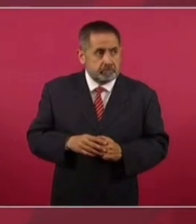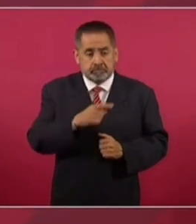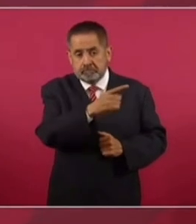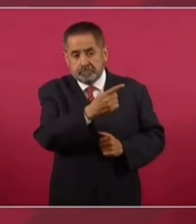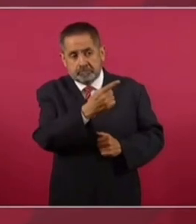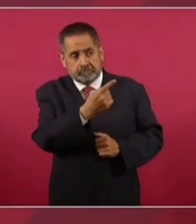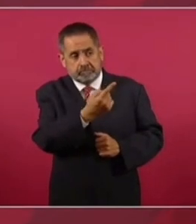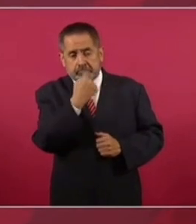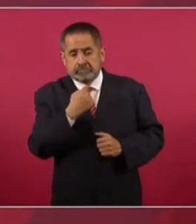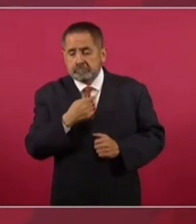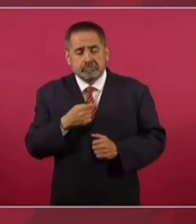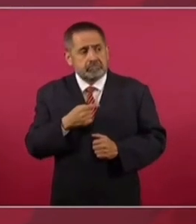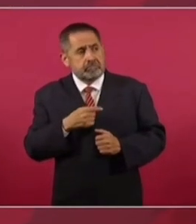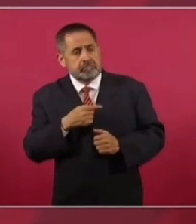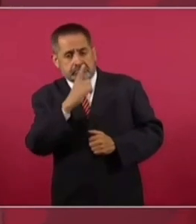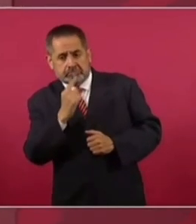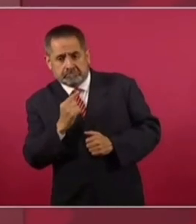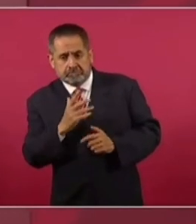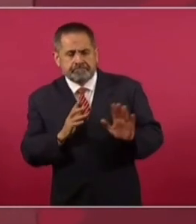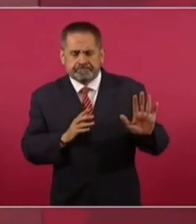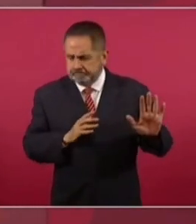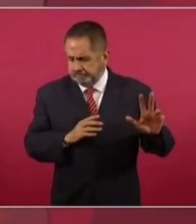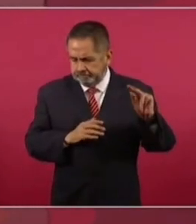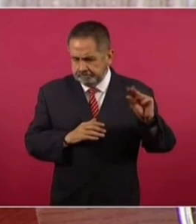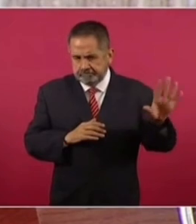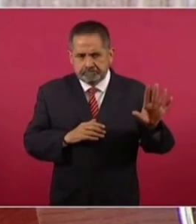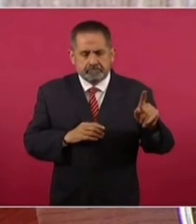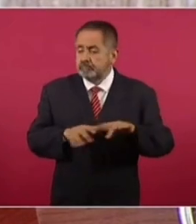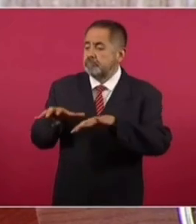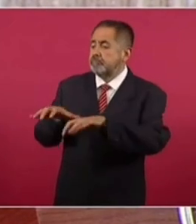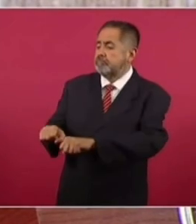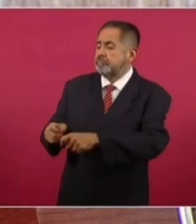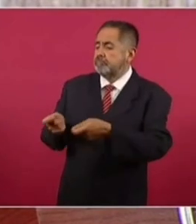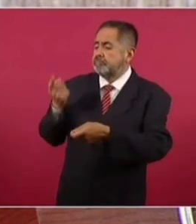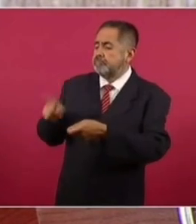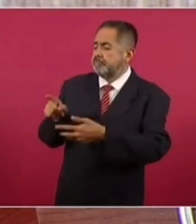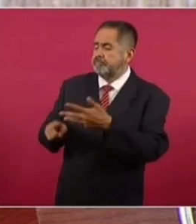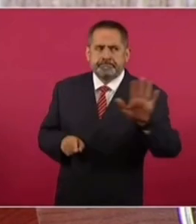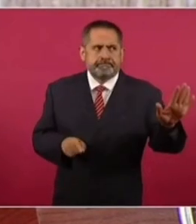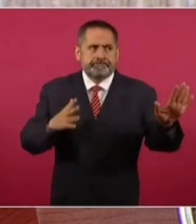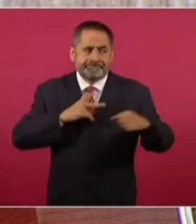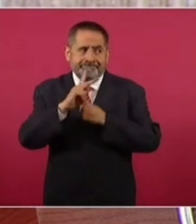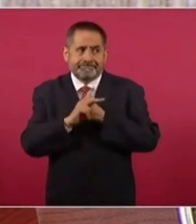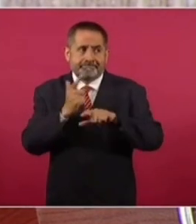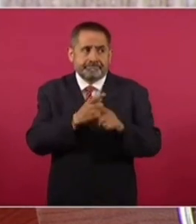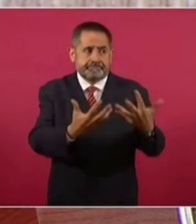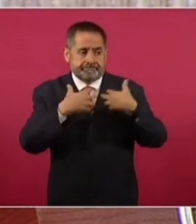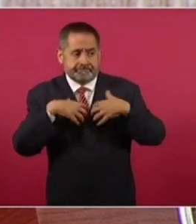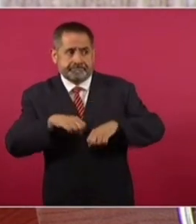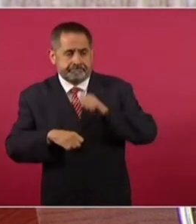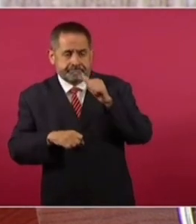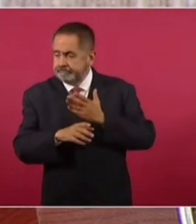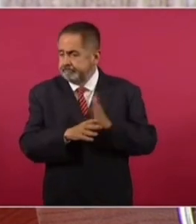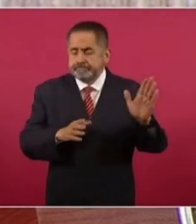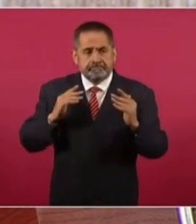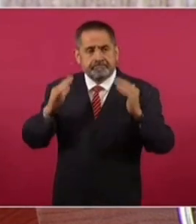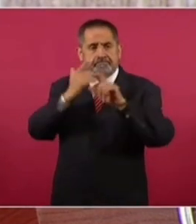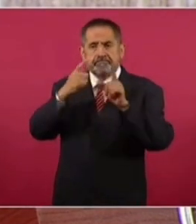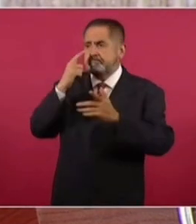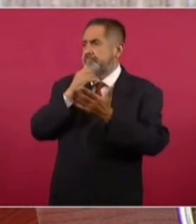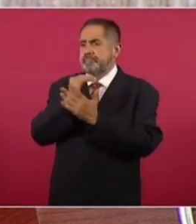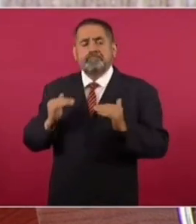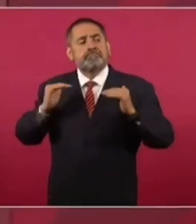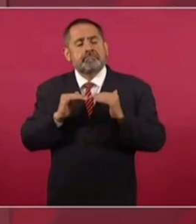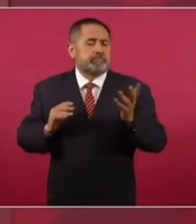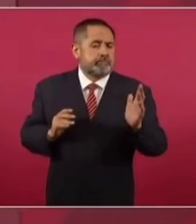traten o nos dejemos que nos traten como colonia, porque México es un país independiente, libre, soberano